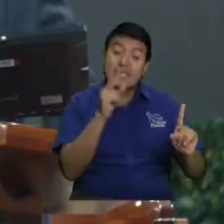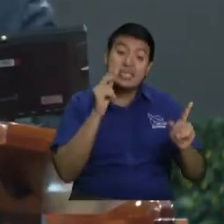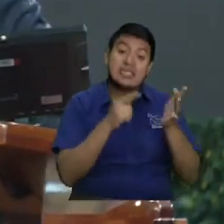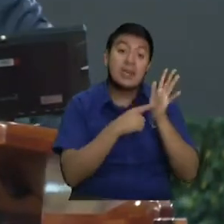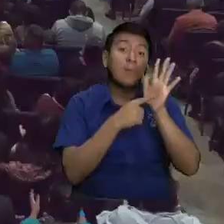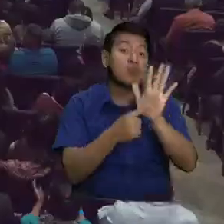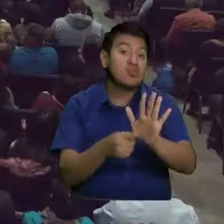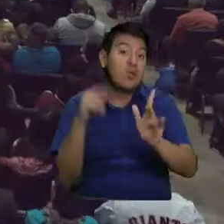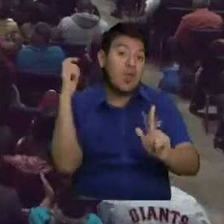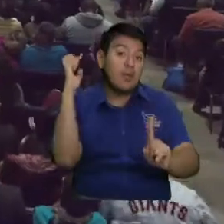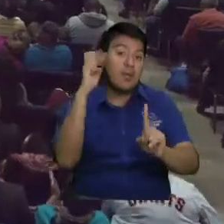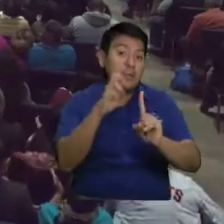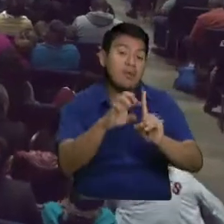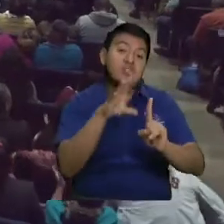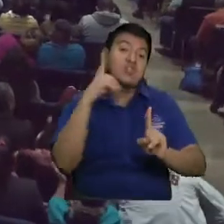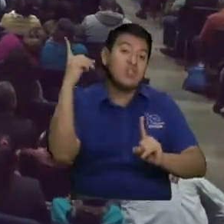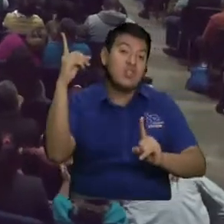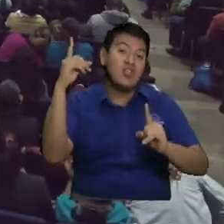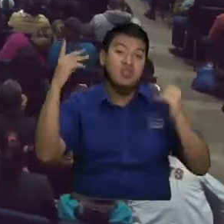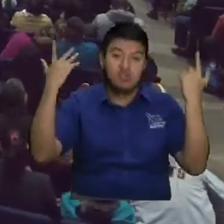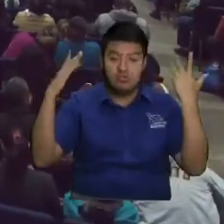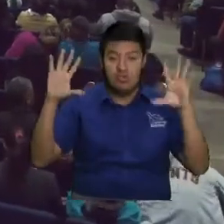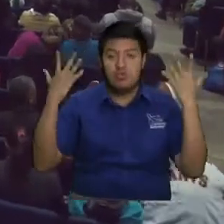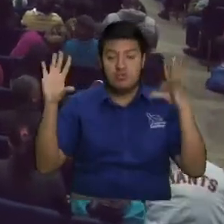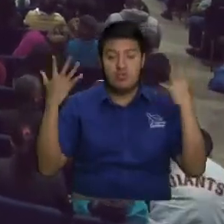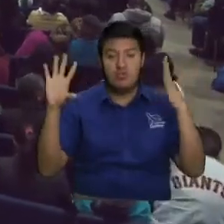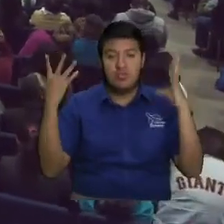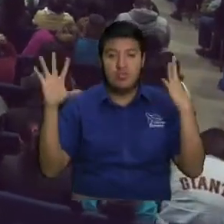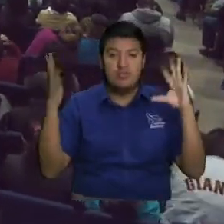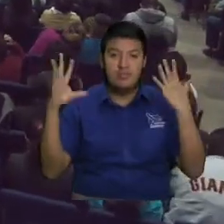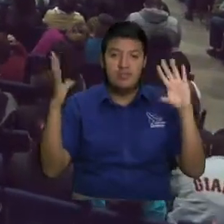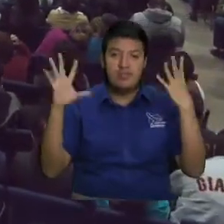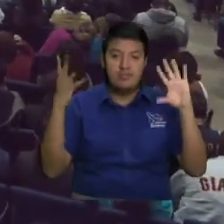bendito, porque así es. Entonces,